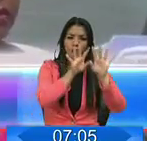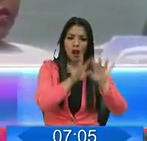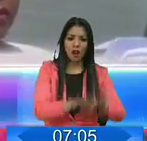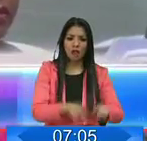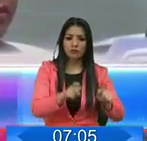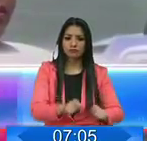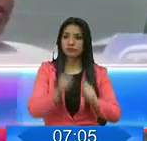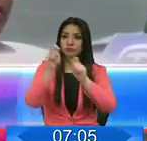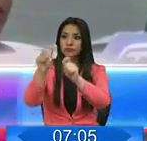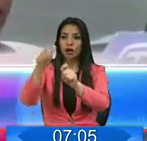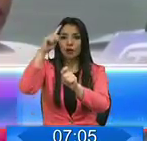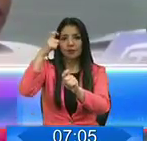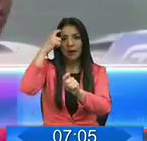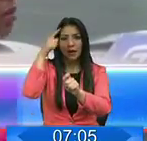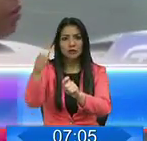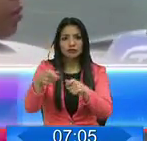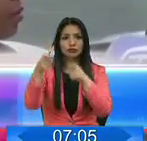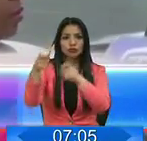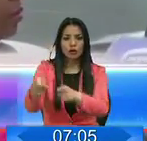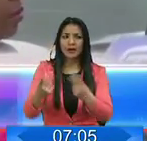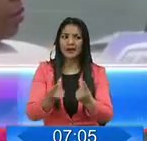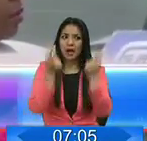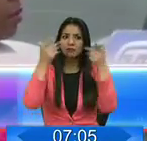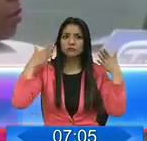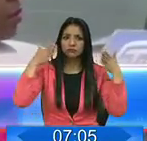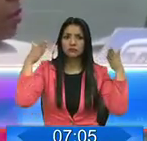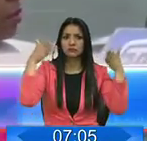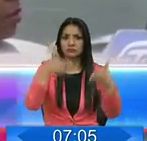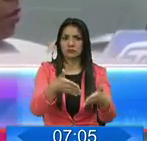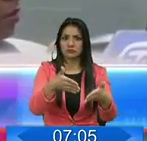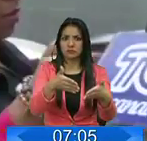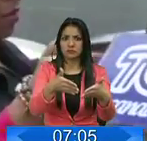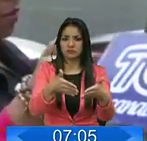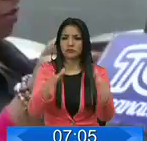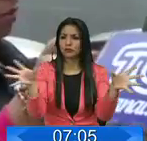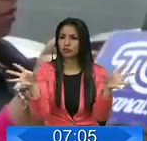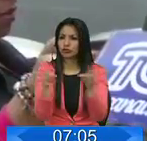gobernación para poder actuar inmediatamente y tener toda una entidad